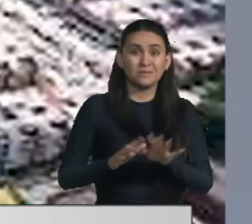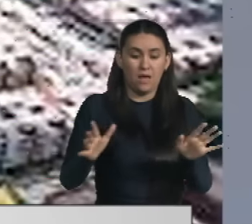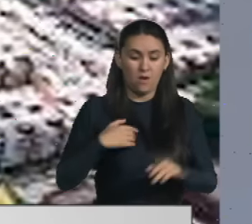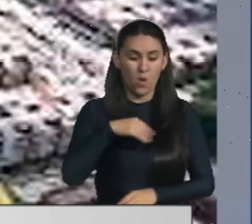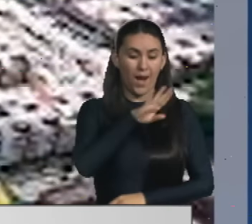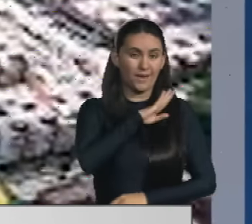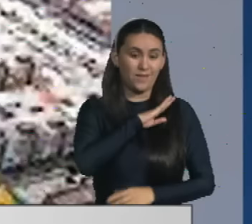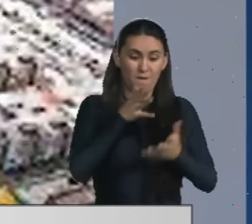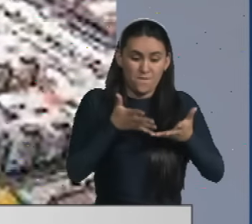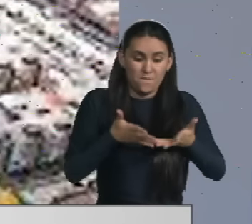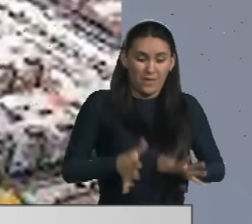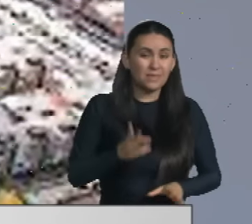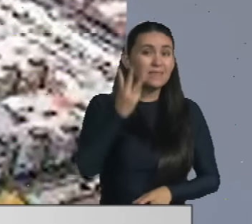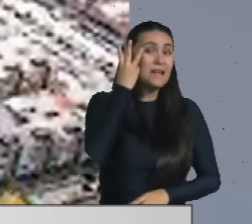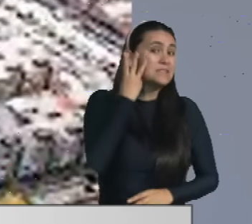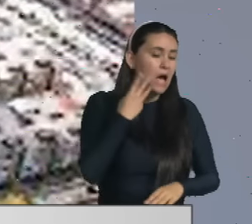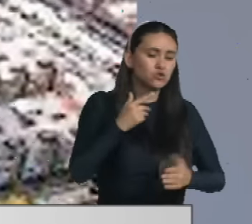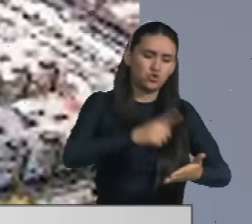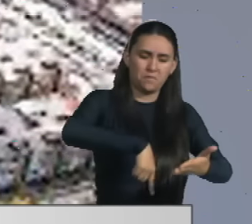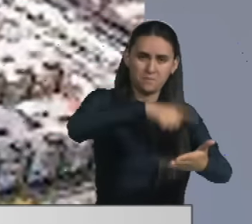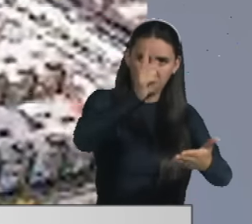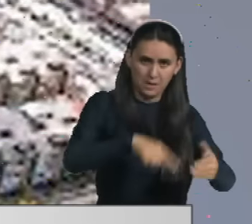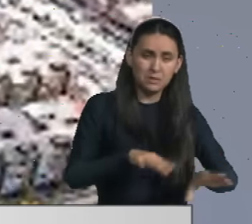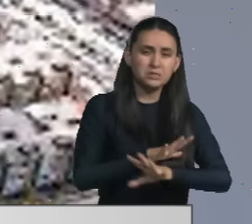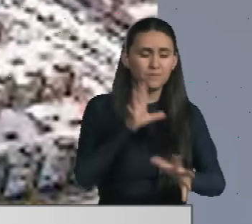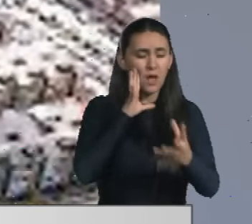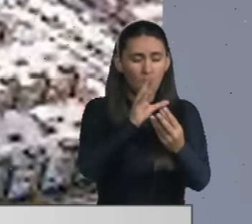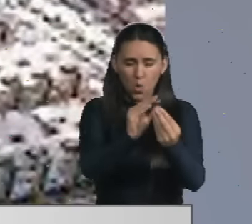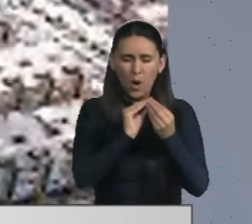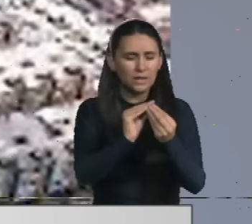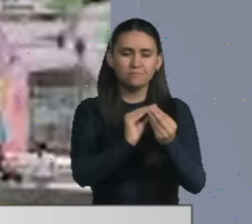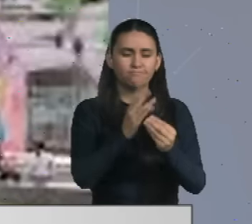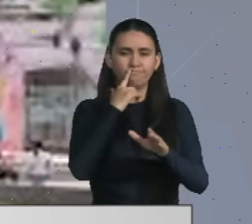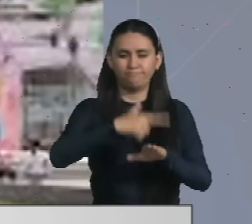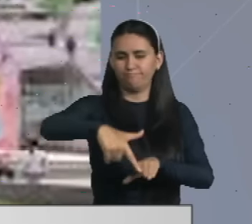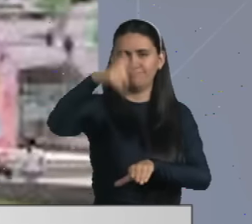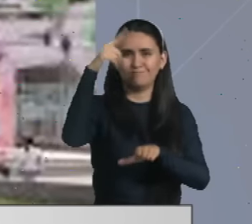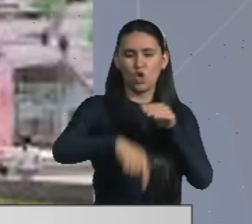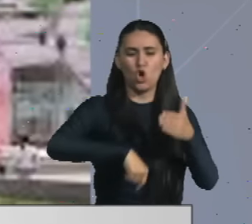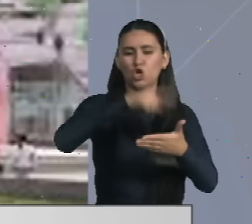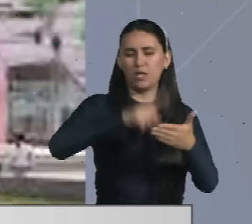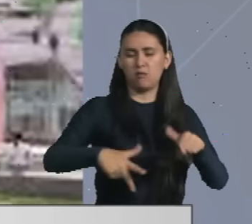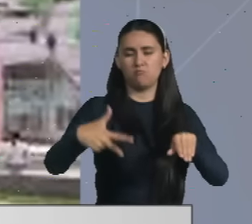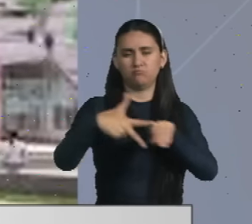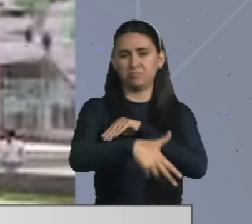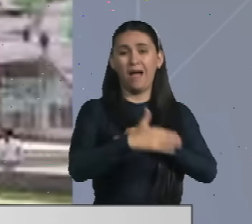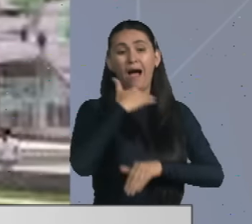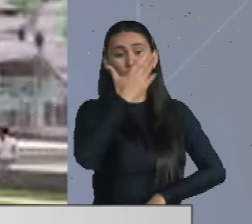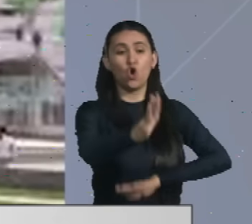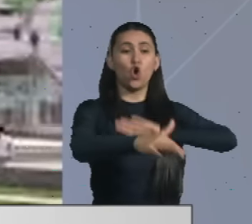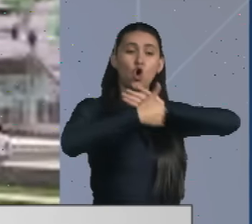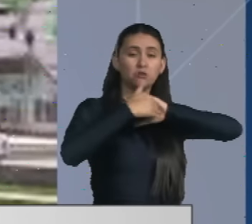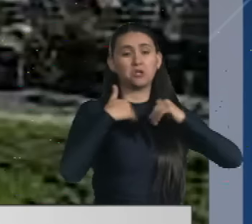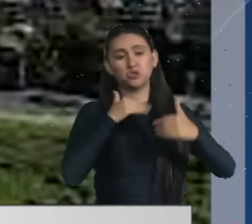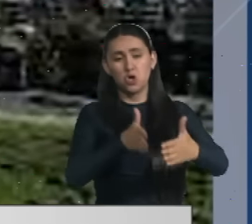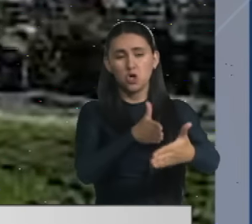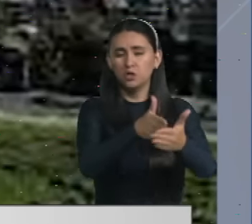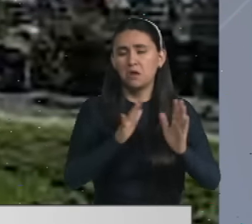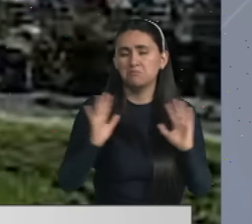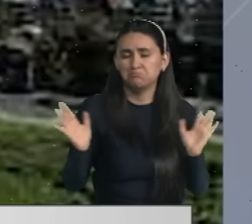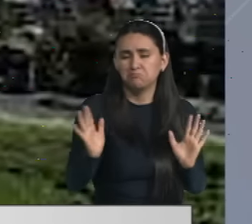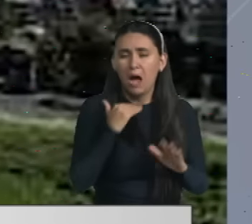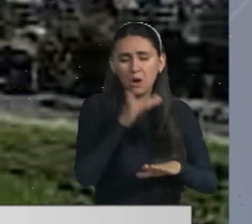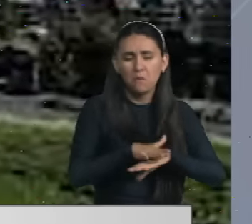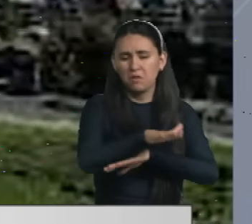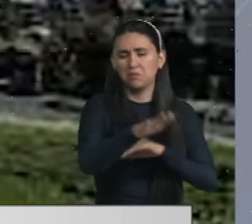su administración. Llegaron a un acuerdo para finalizar de manera bilateral este contrato sin perjuicios al distrito, sin perjuicios posteriores.